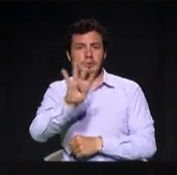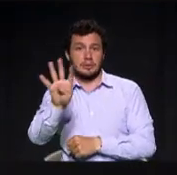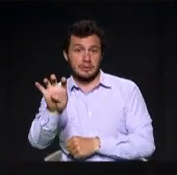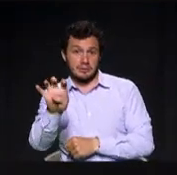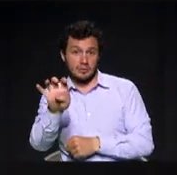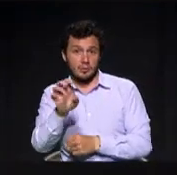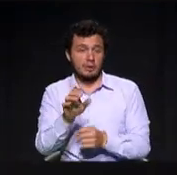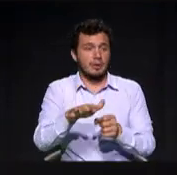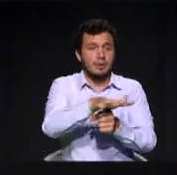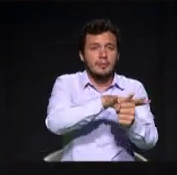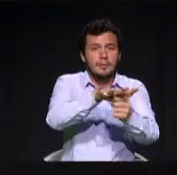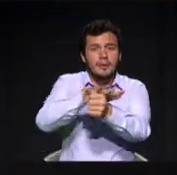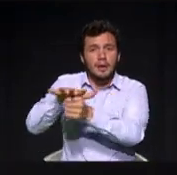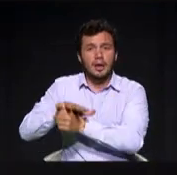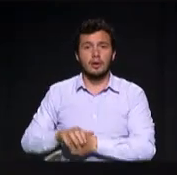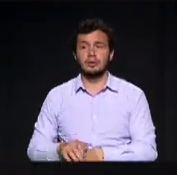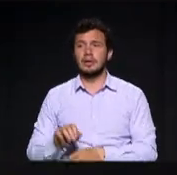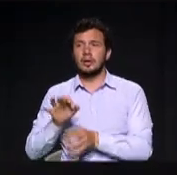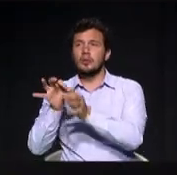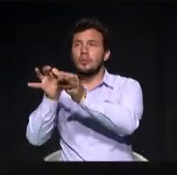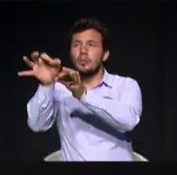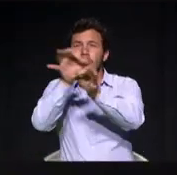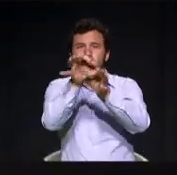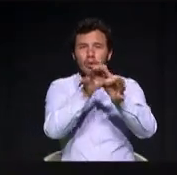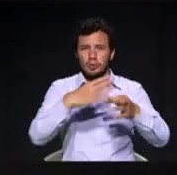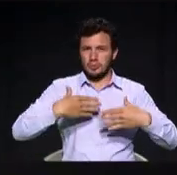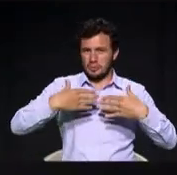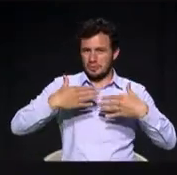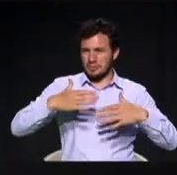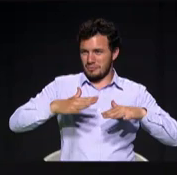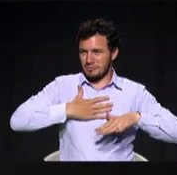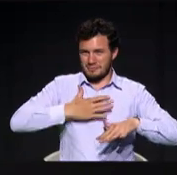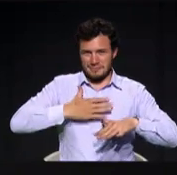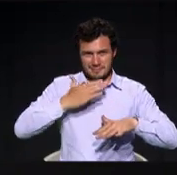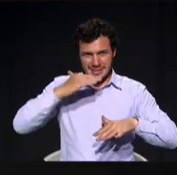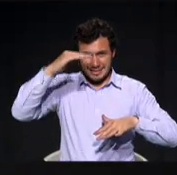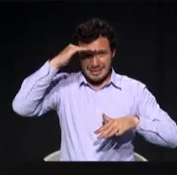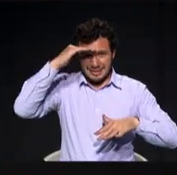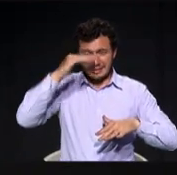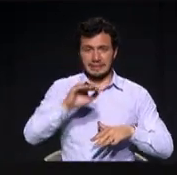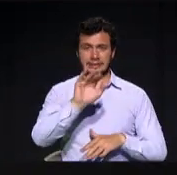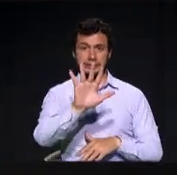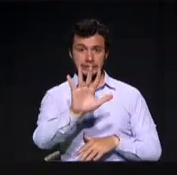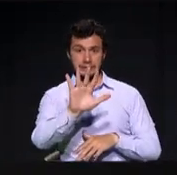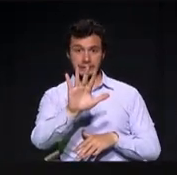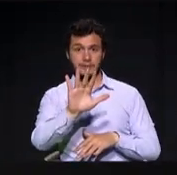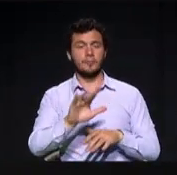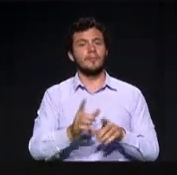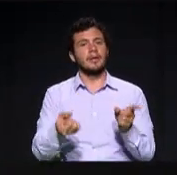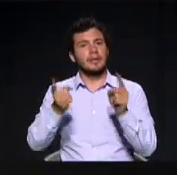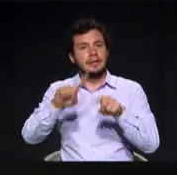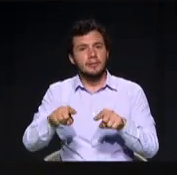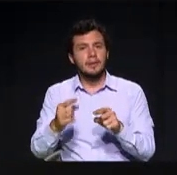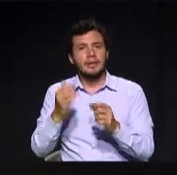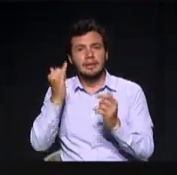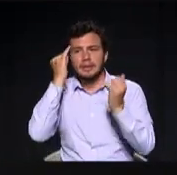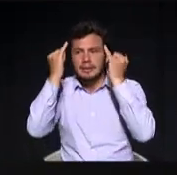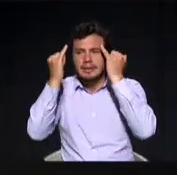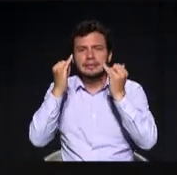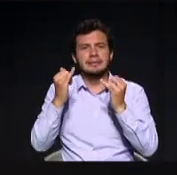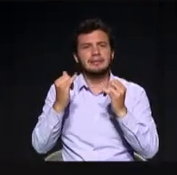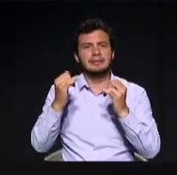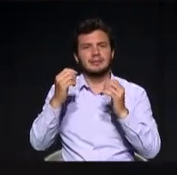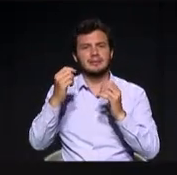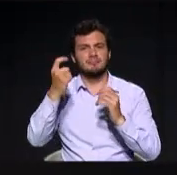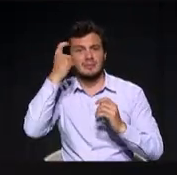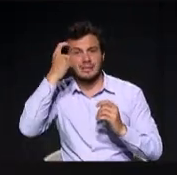y luego otro hay que implementar la infraestructura informática y mallas inteligentes para el ser uso de monitores sensores